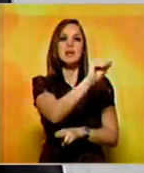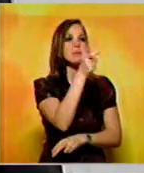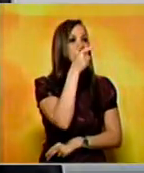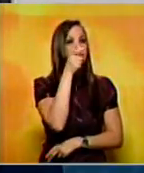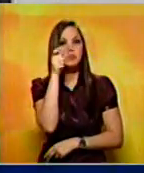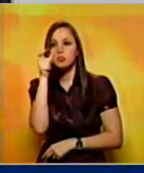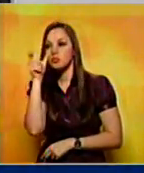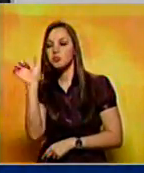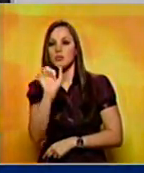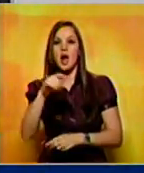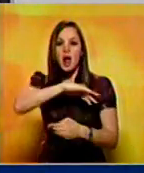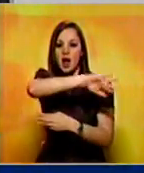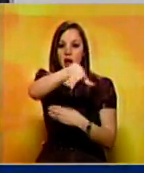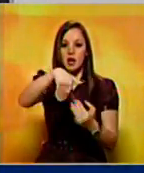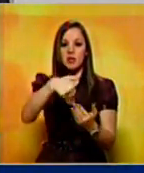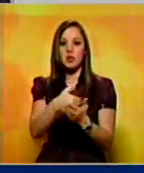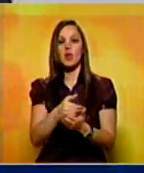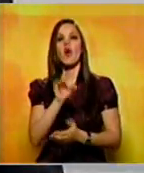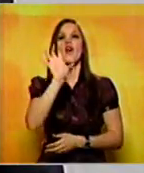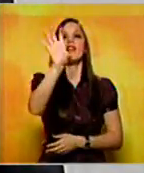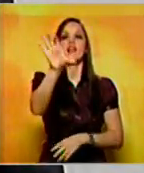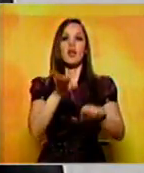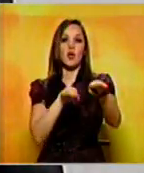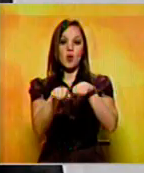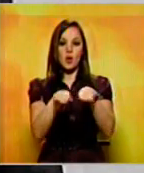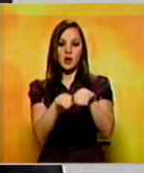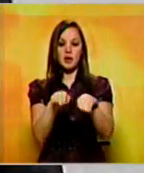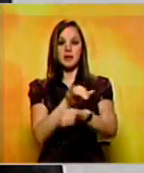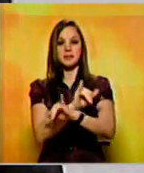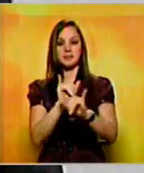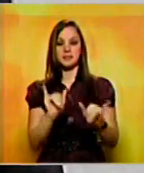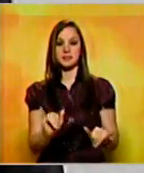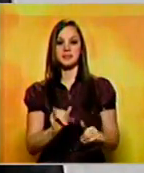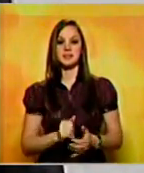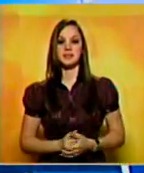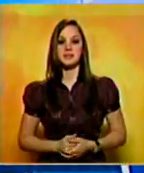inteligente en toda la región. En el estado COGEDES, Gregory Brusual, Noticiero Venevisión.